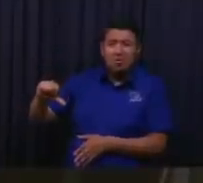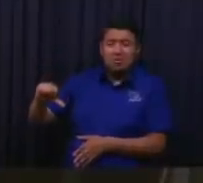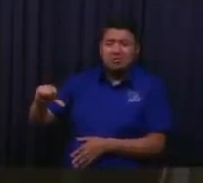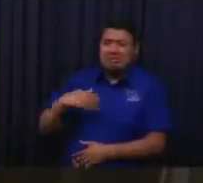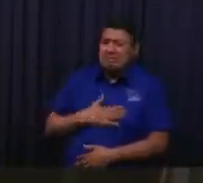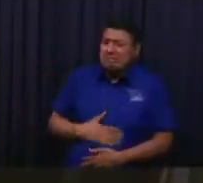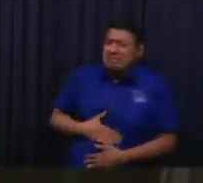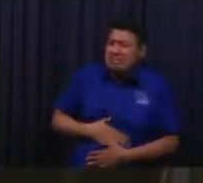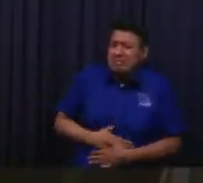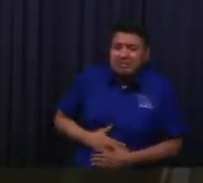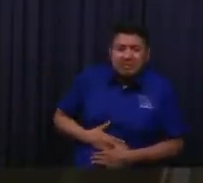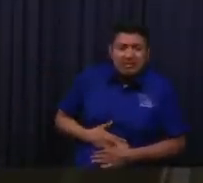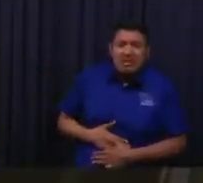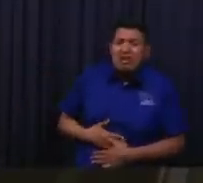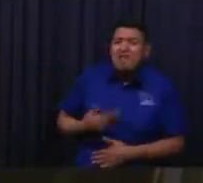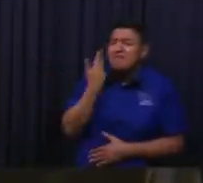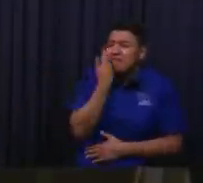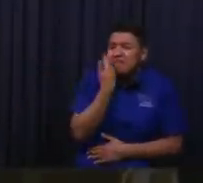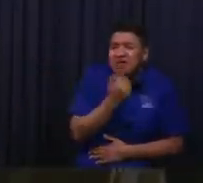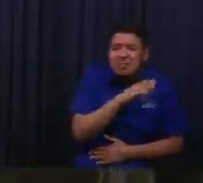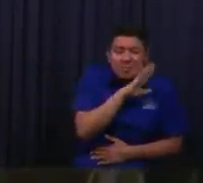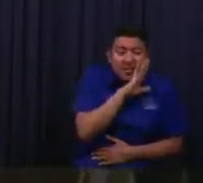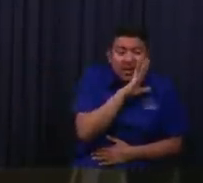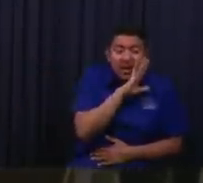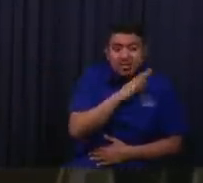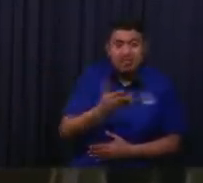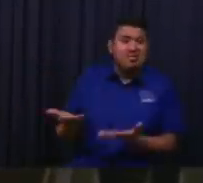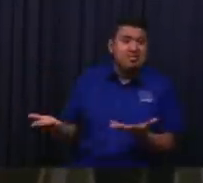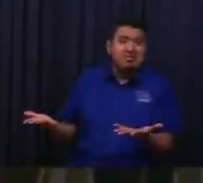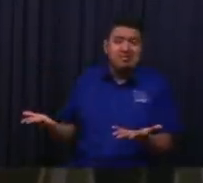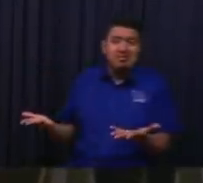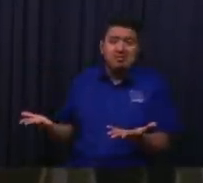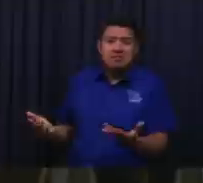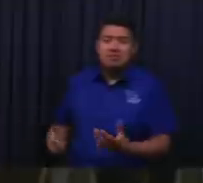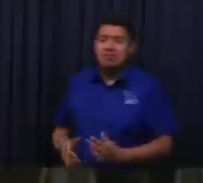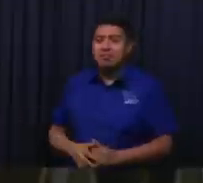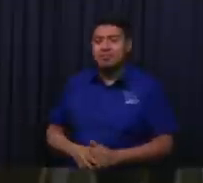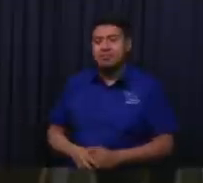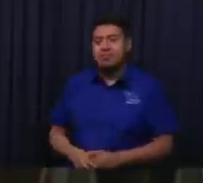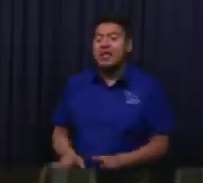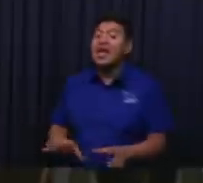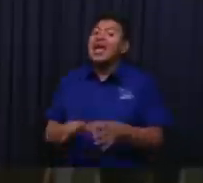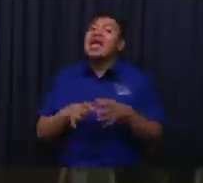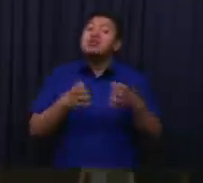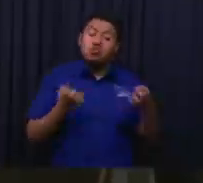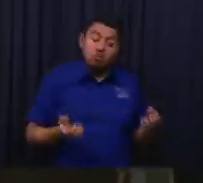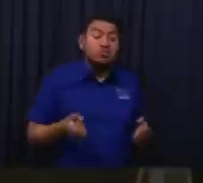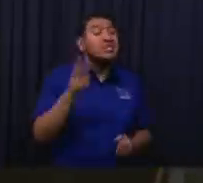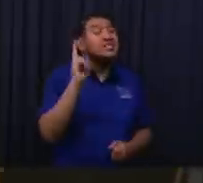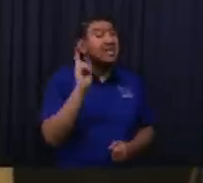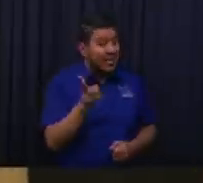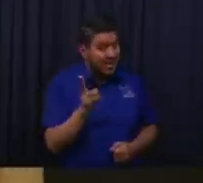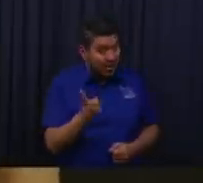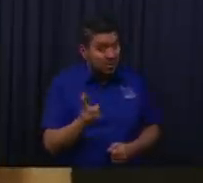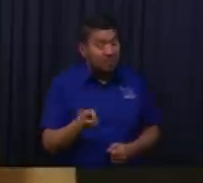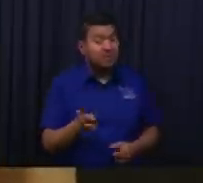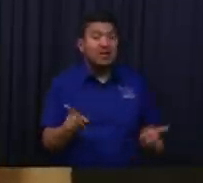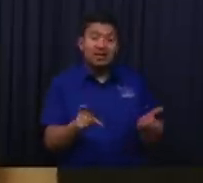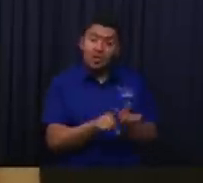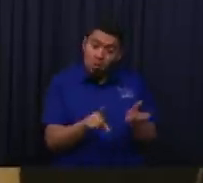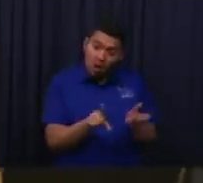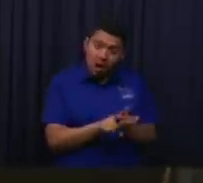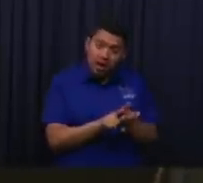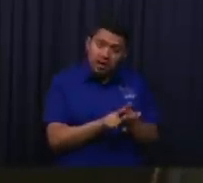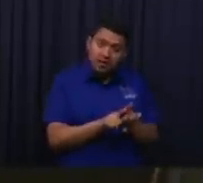dar una enfermedad si lo hace de esa manera. Entonces, de la misma forma en lo espiritual, ¿de